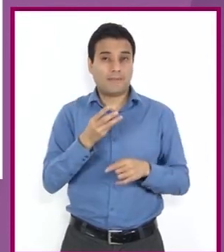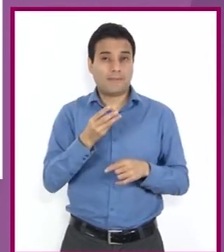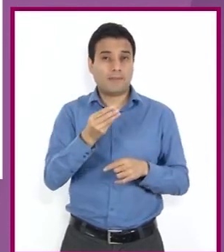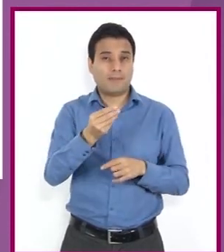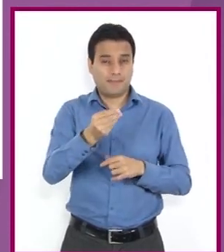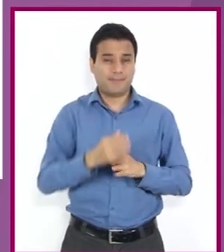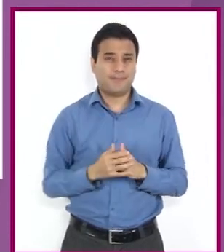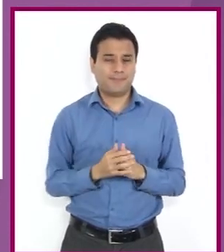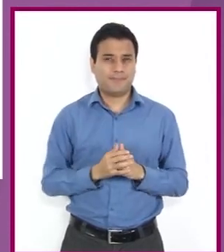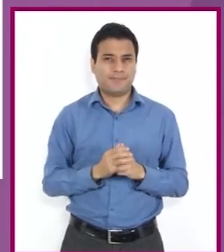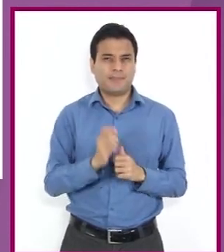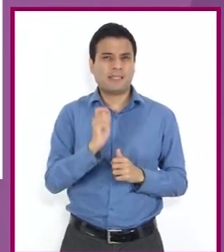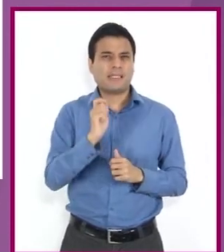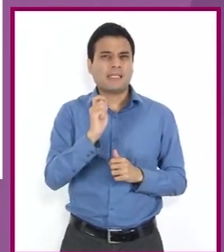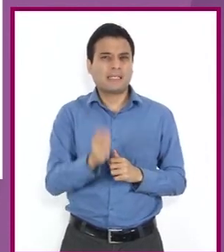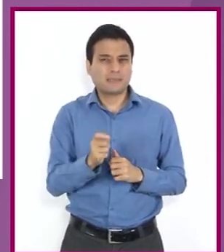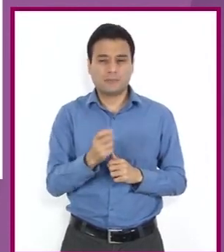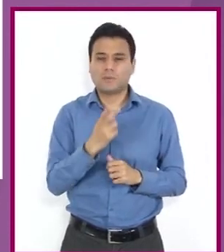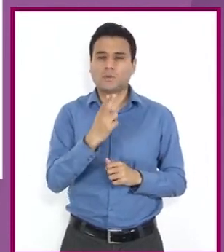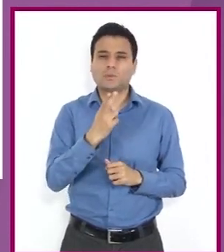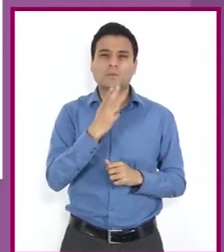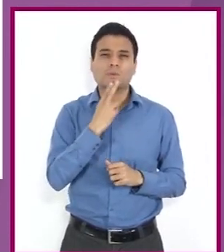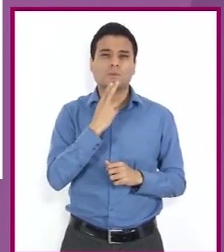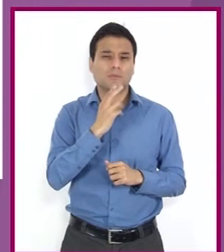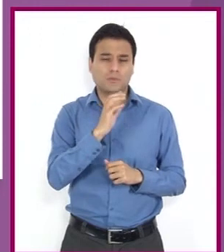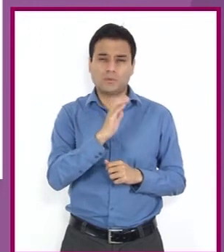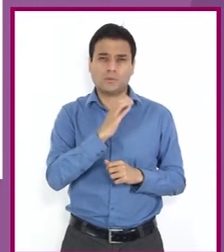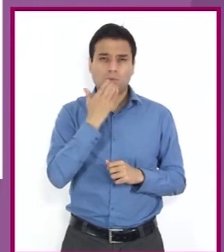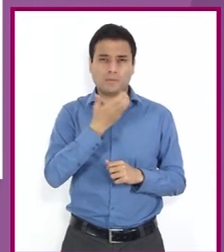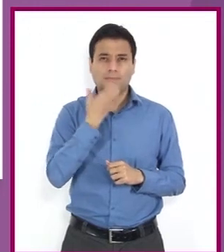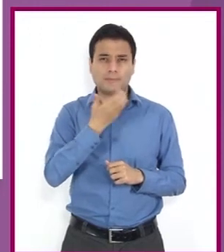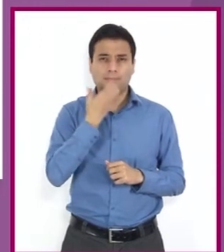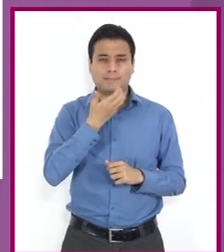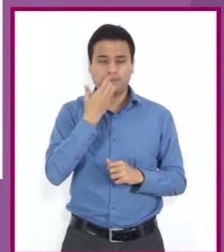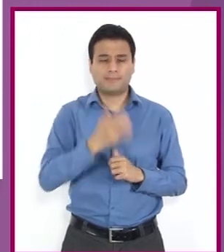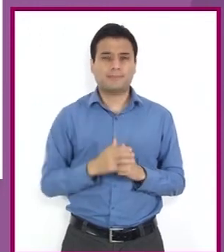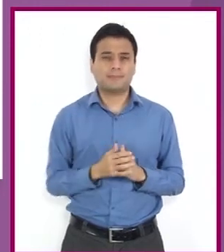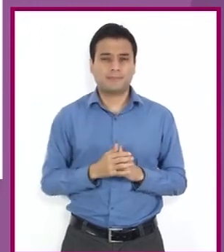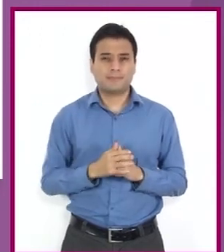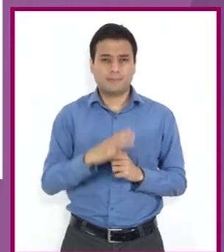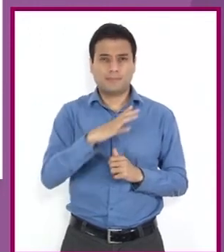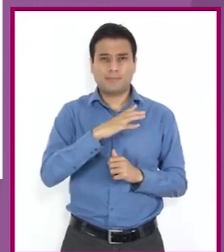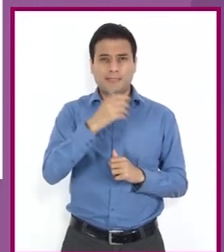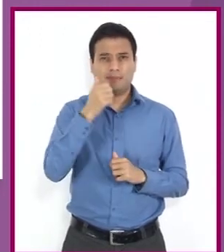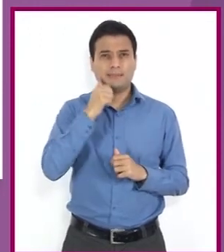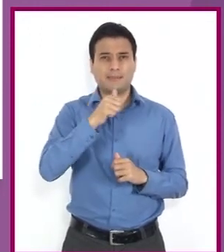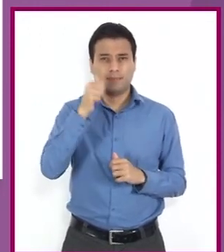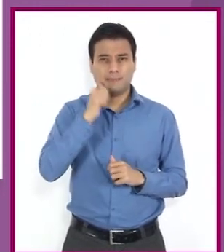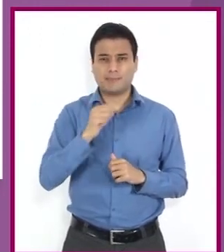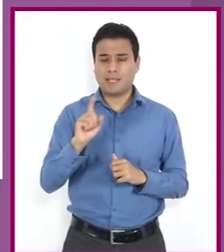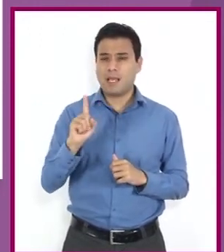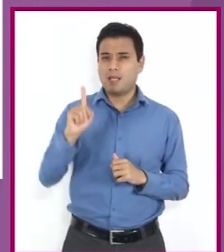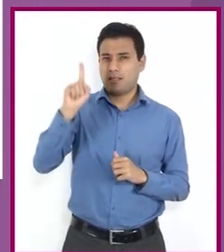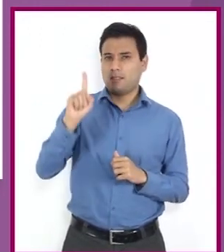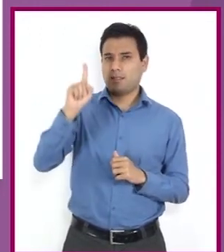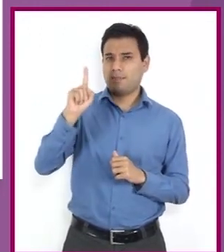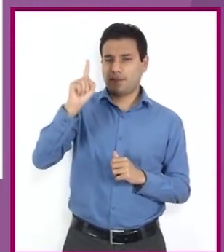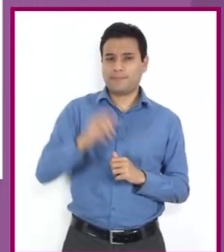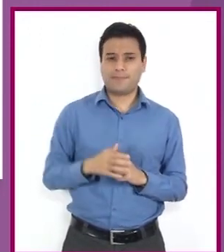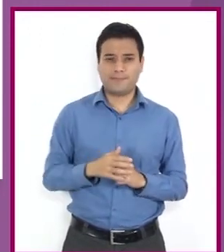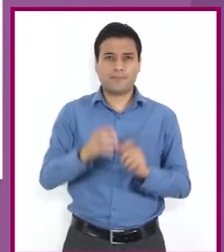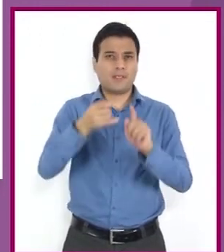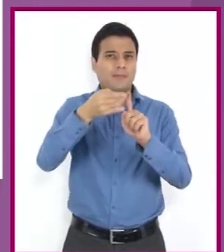emite, es un recurso muy utilizado en la historieta. Aparece generalmente en la parte superior de la viñeta o en el